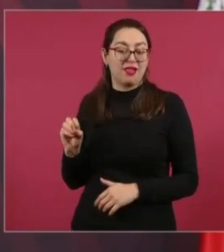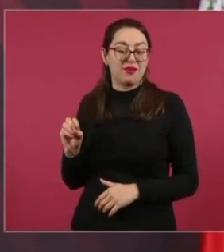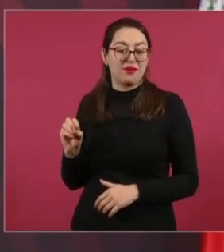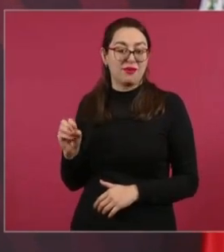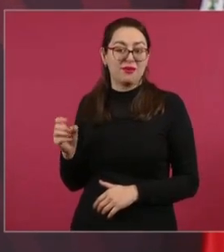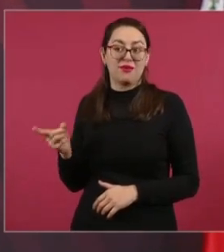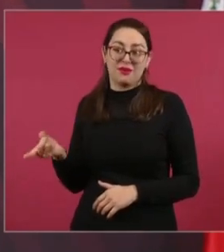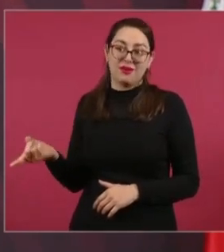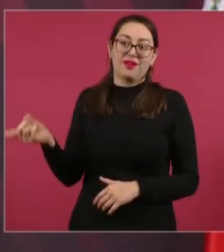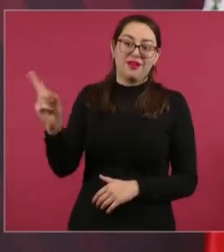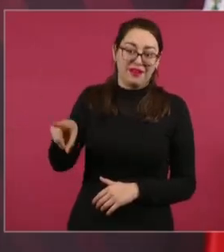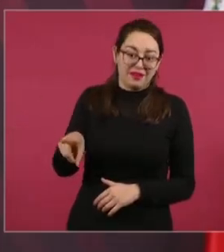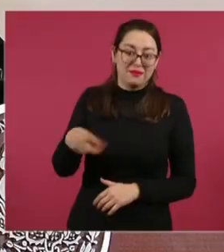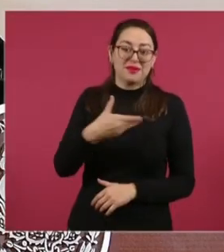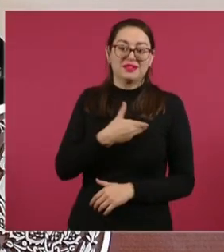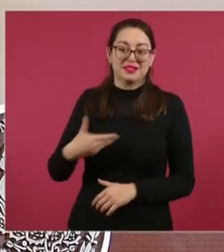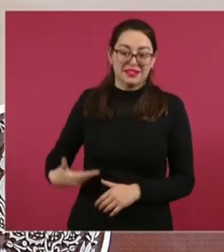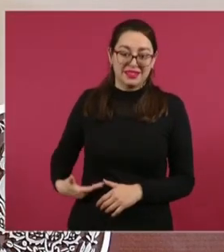abogado de Salinas,